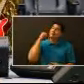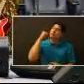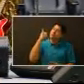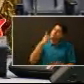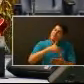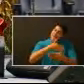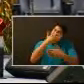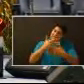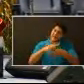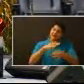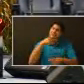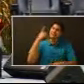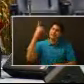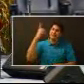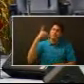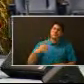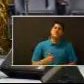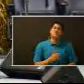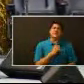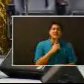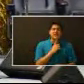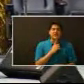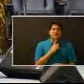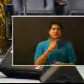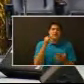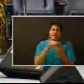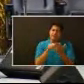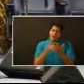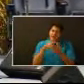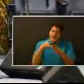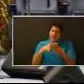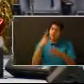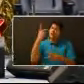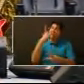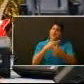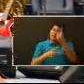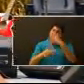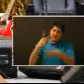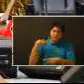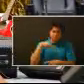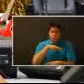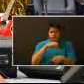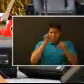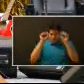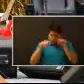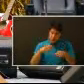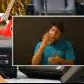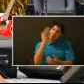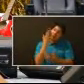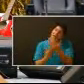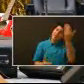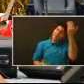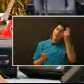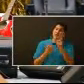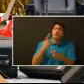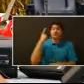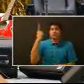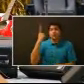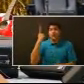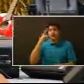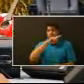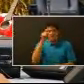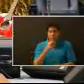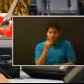pedirle al Señor que cuando Él venga, nosotros podamos irnos con Él. ¿Cuántos están esperando su venida?